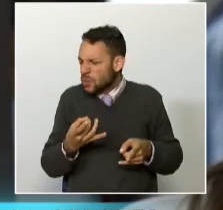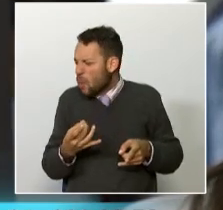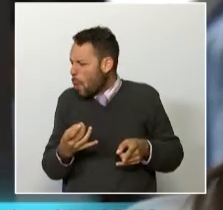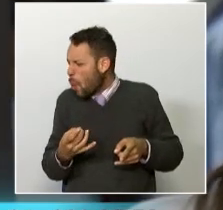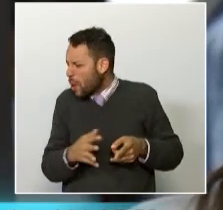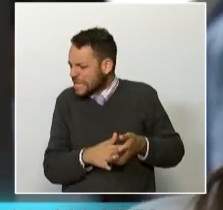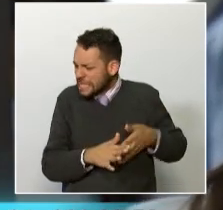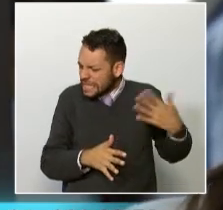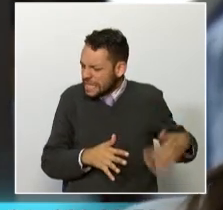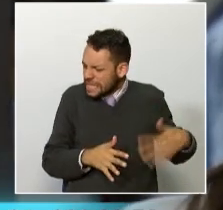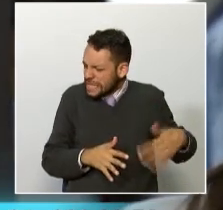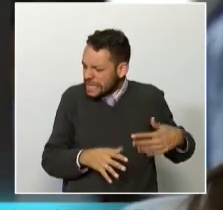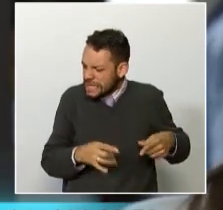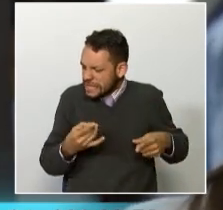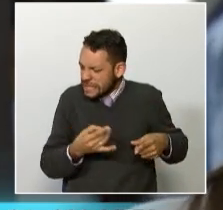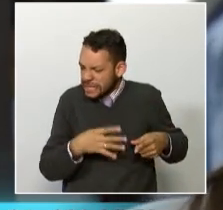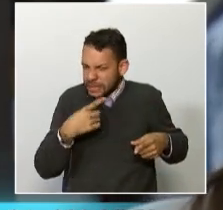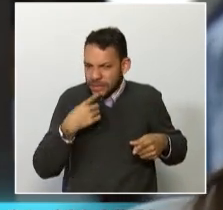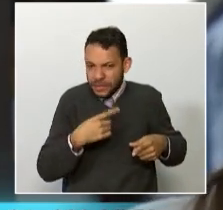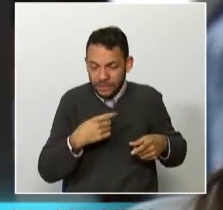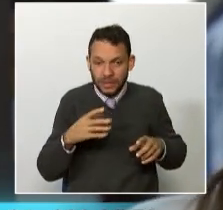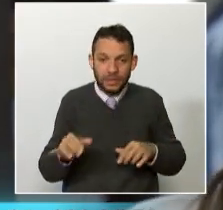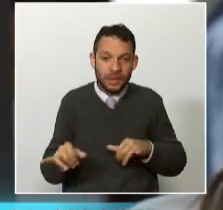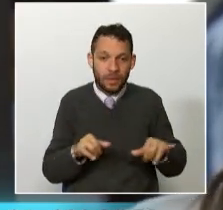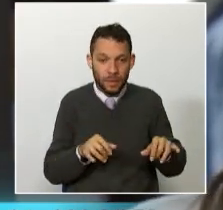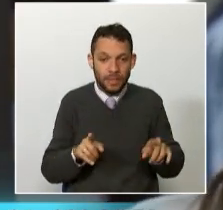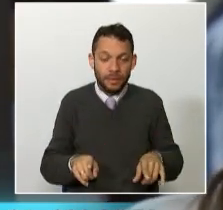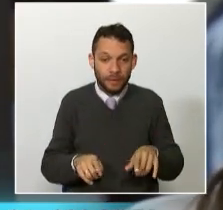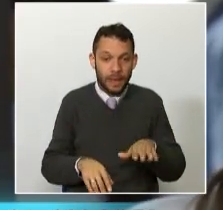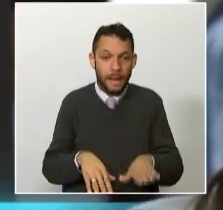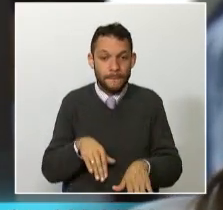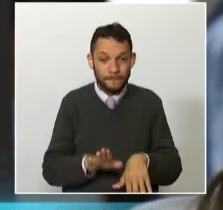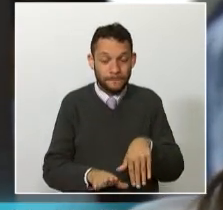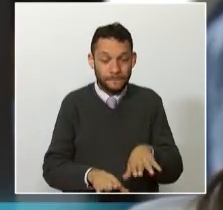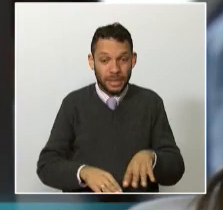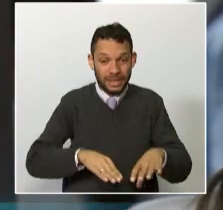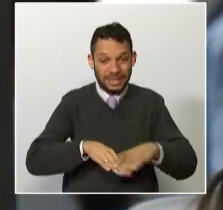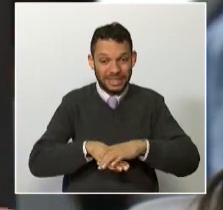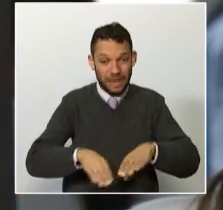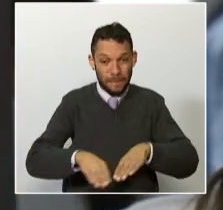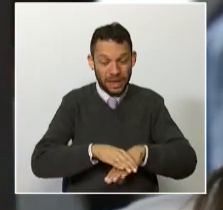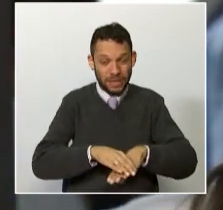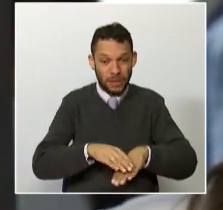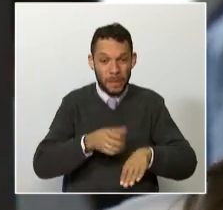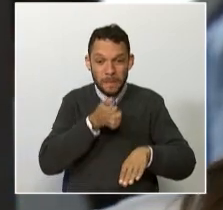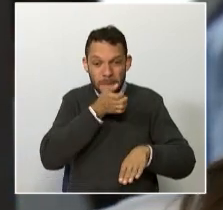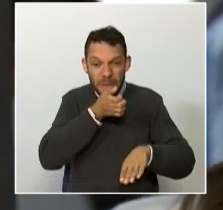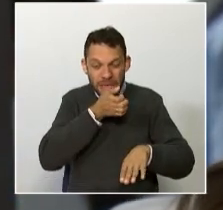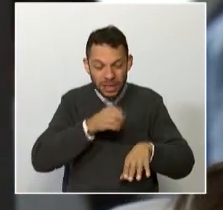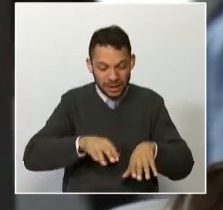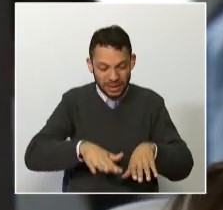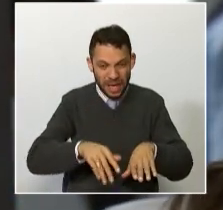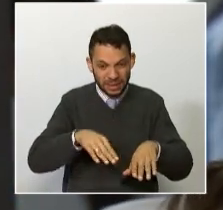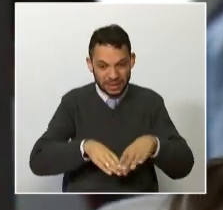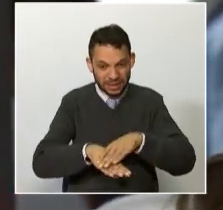Nosotros hemos tenido una piedrita en el zapato y no nos deja estar